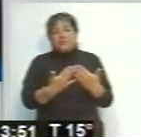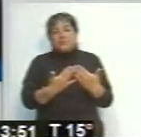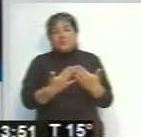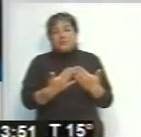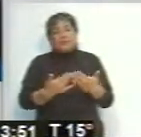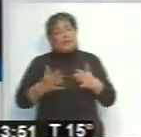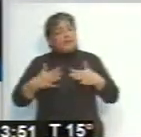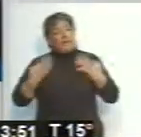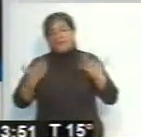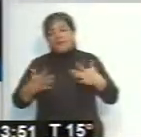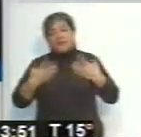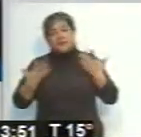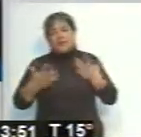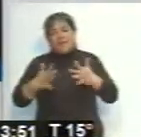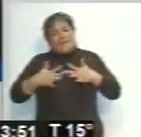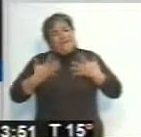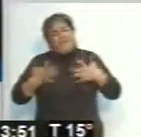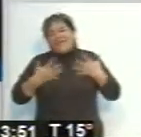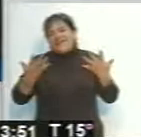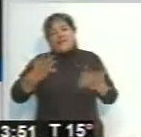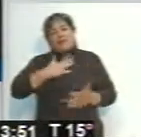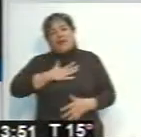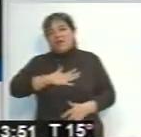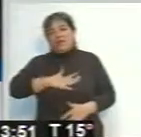y muy feliz, muy tranquilo, y